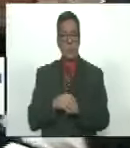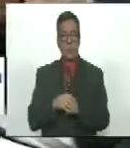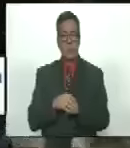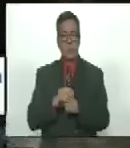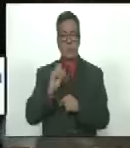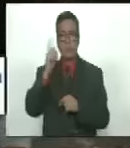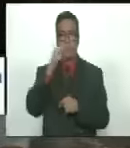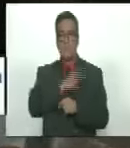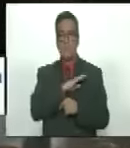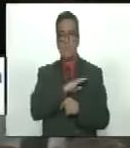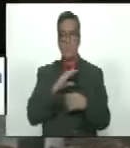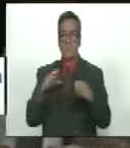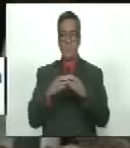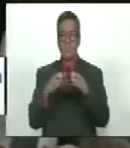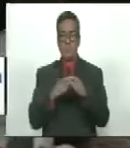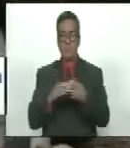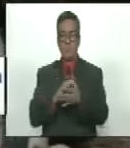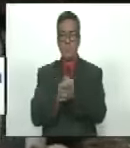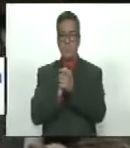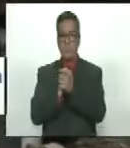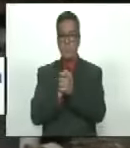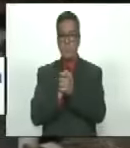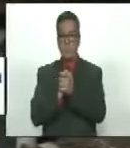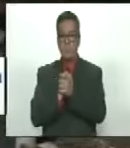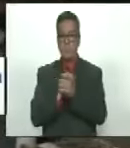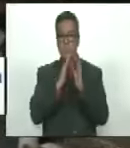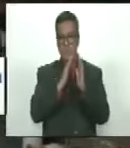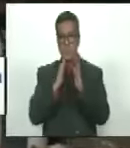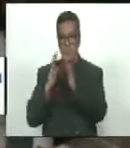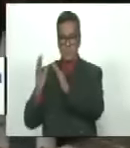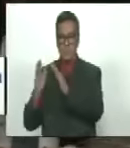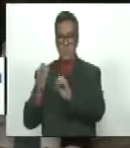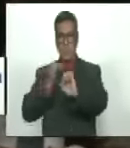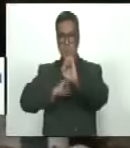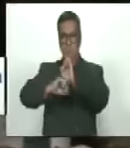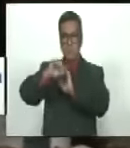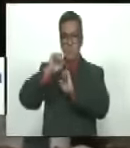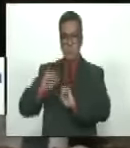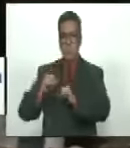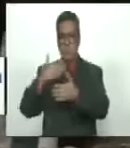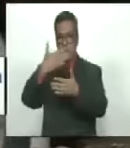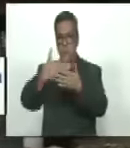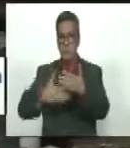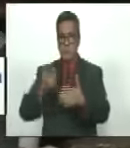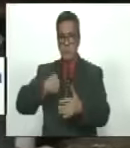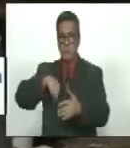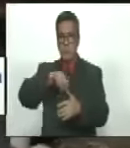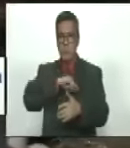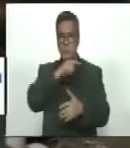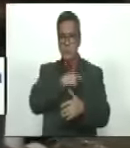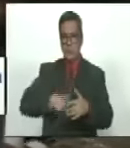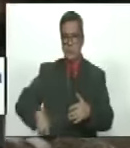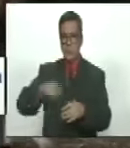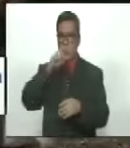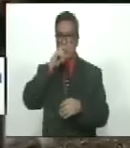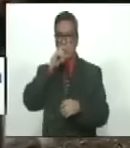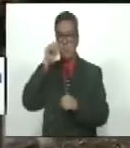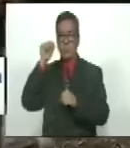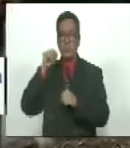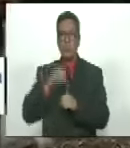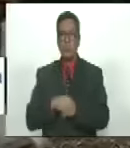Yo pertenezco a un grupo de compañeros que se organizaron para defender la propuesta de nuestro presidente Nicolás